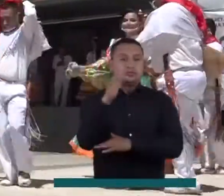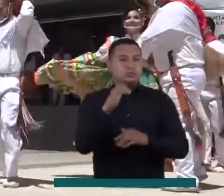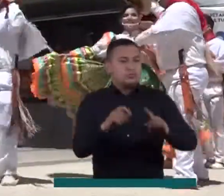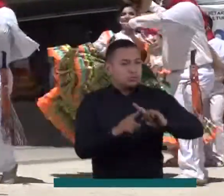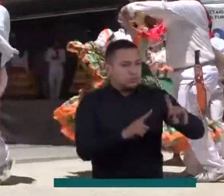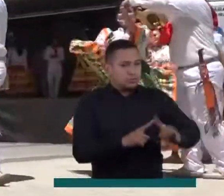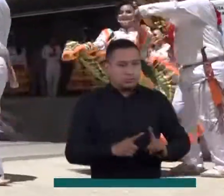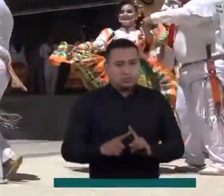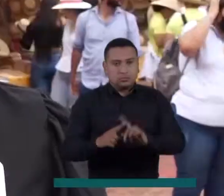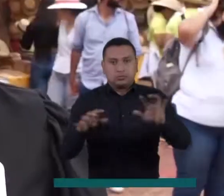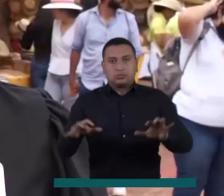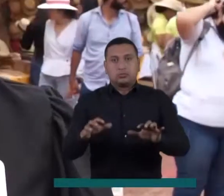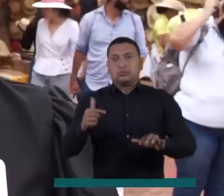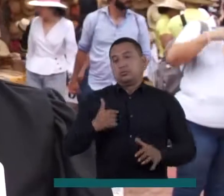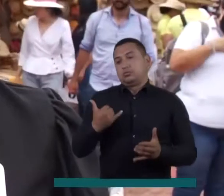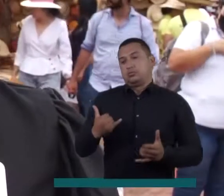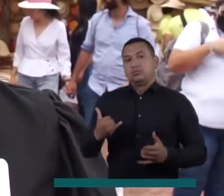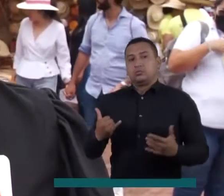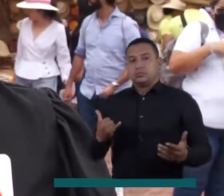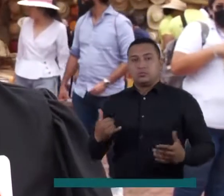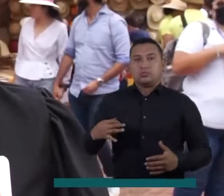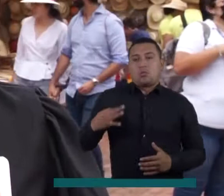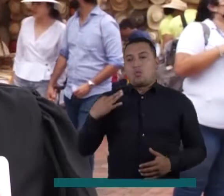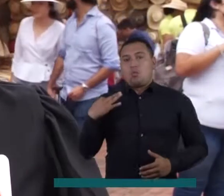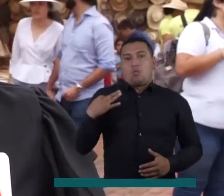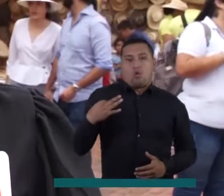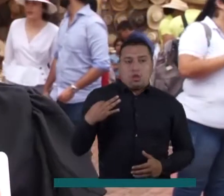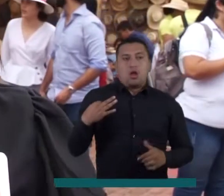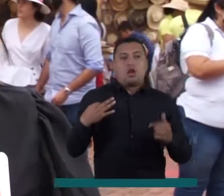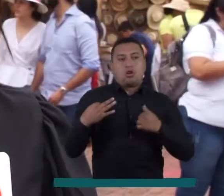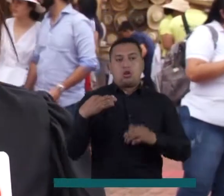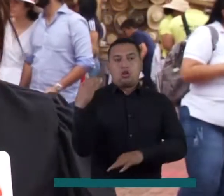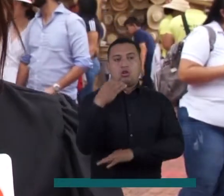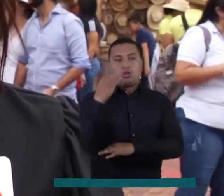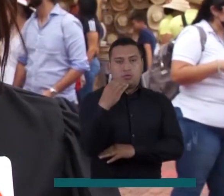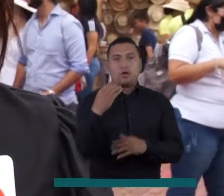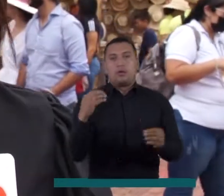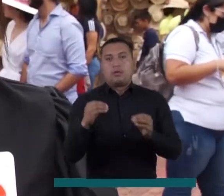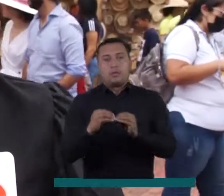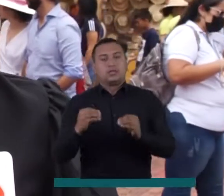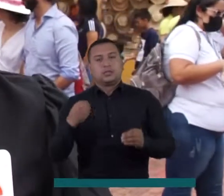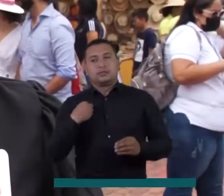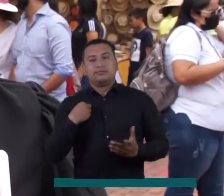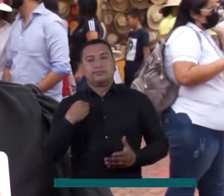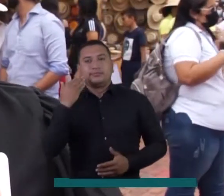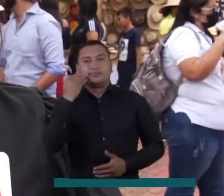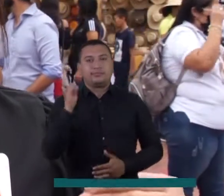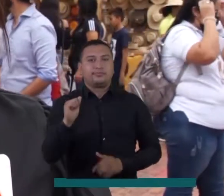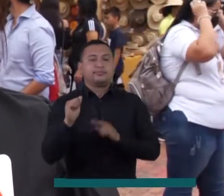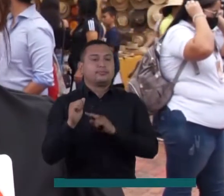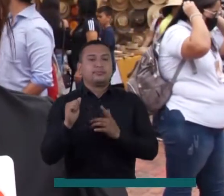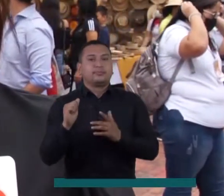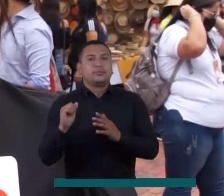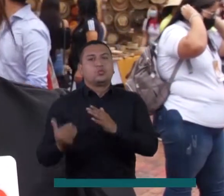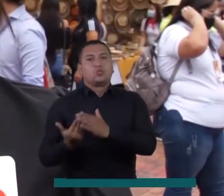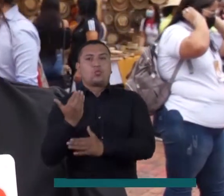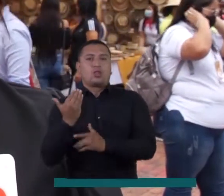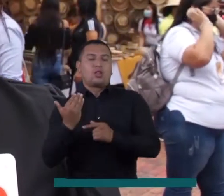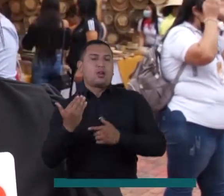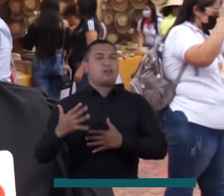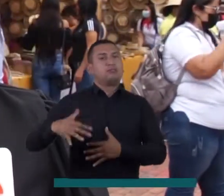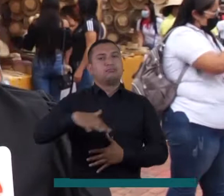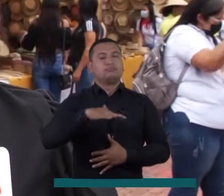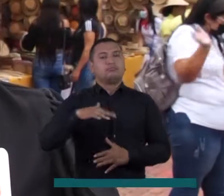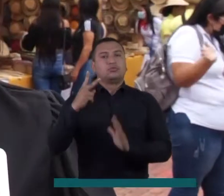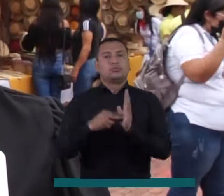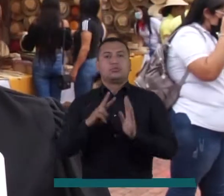diferentes actividades. Actualmente soy Top Model Colombia y Miss World City Queen 2022. Estaría muy feliz de invitarlos a ustedes